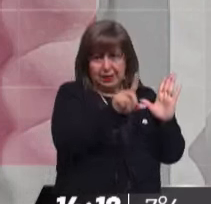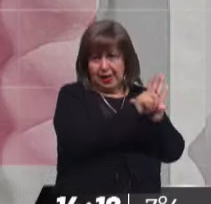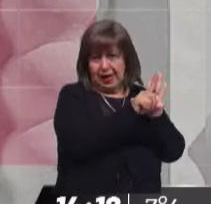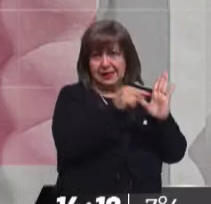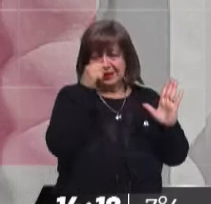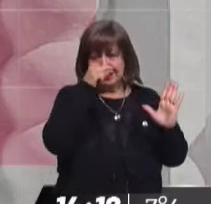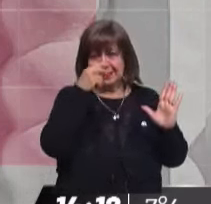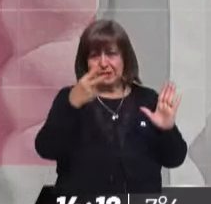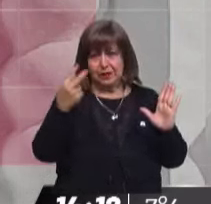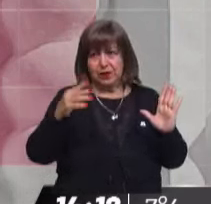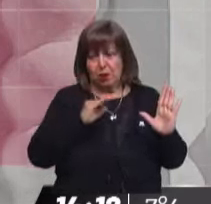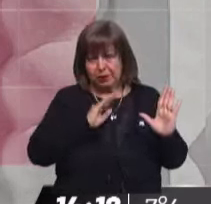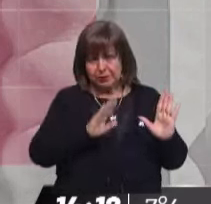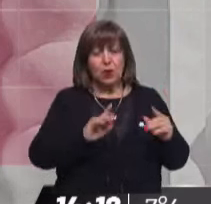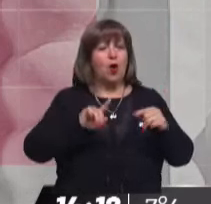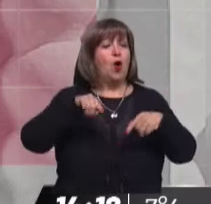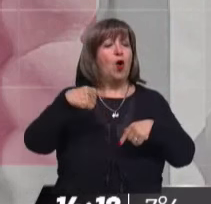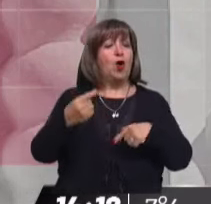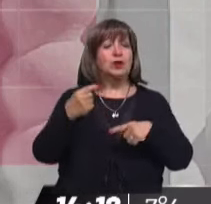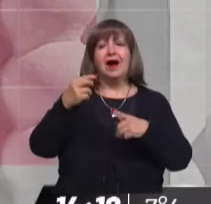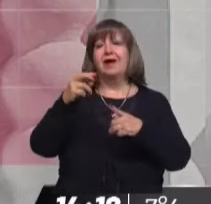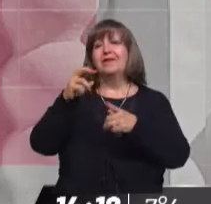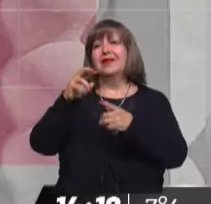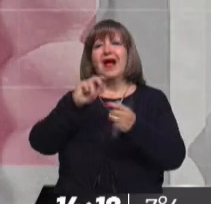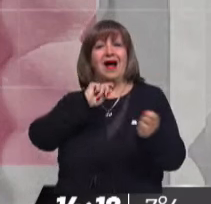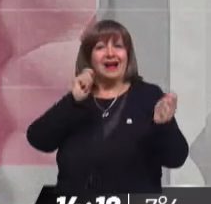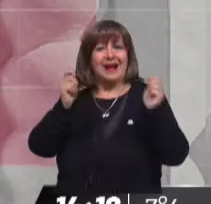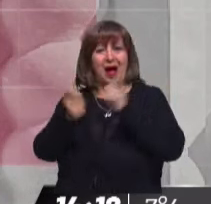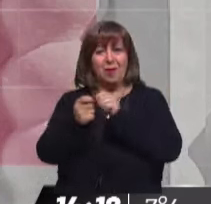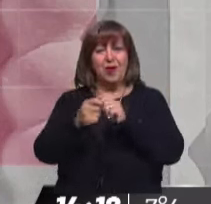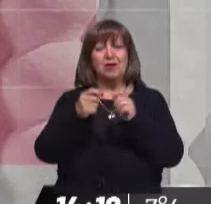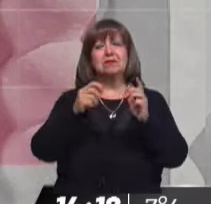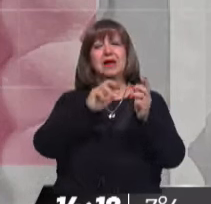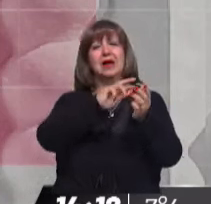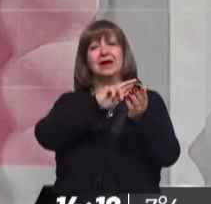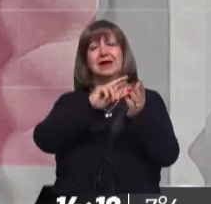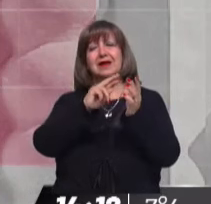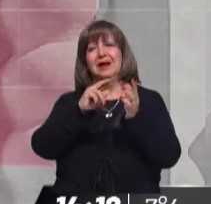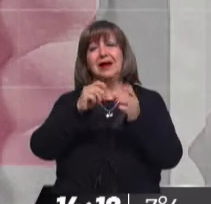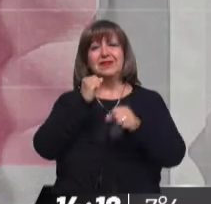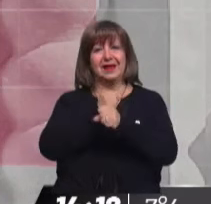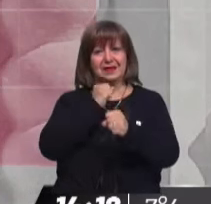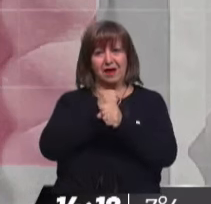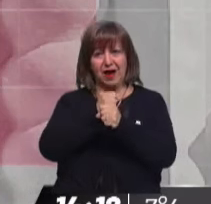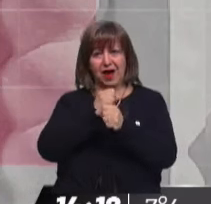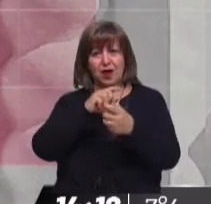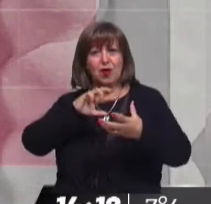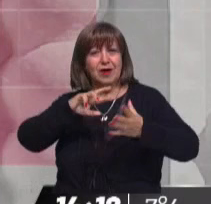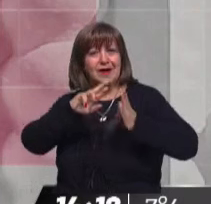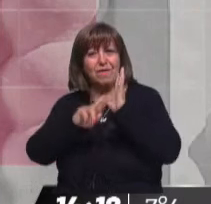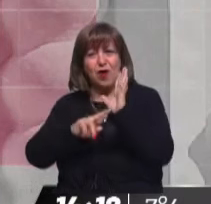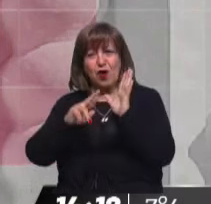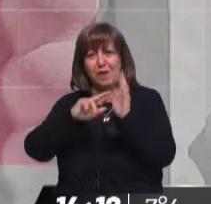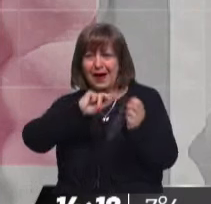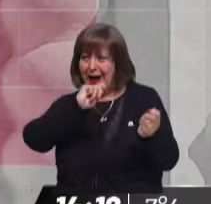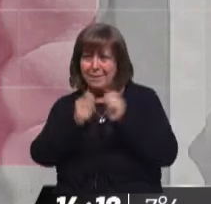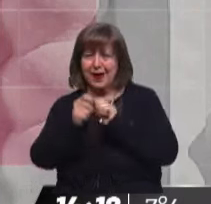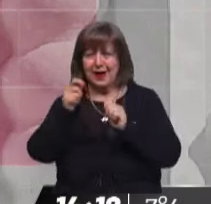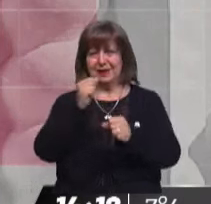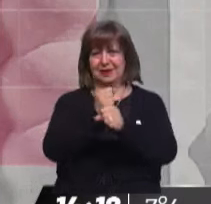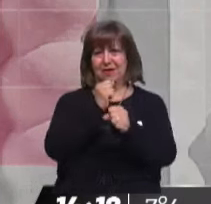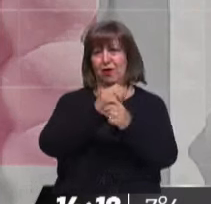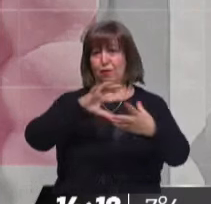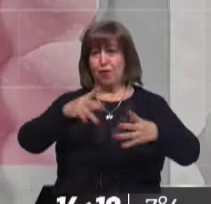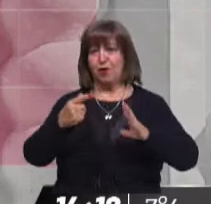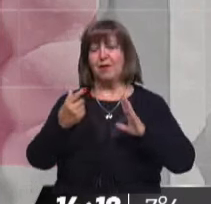Después, la reforma laboral moderna, eso tiene muchas resistencias del sector gremial, sindical, nacional, pero es